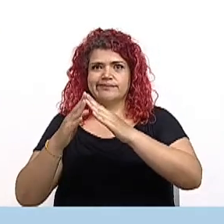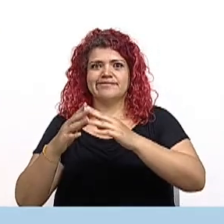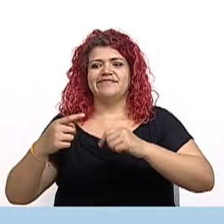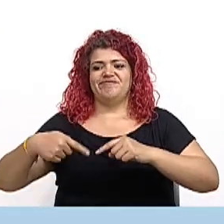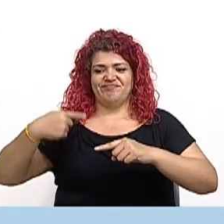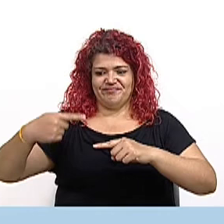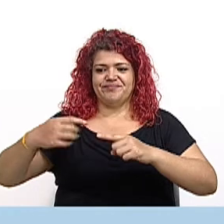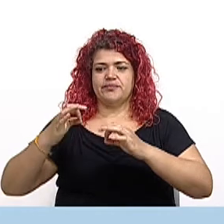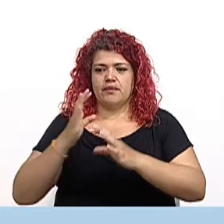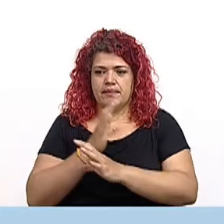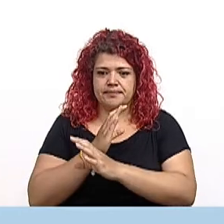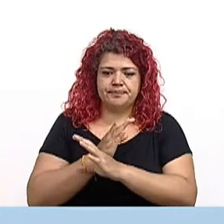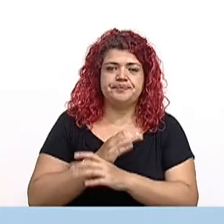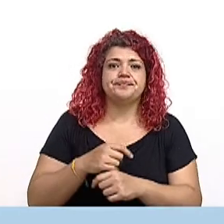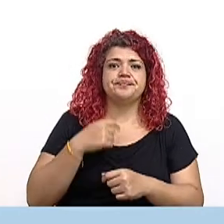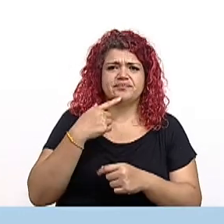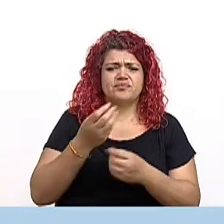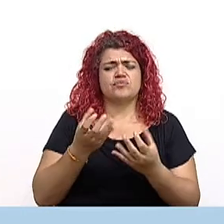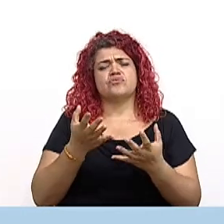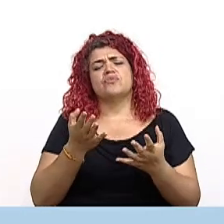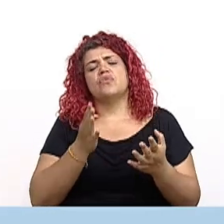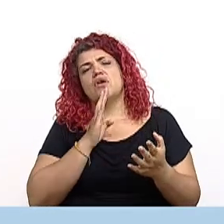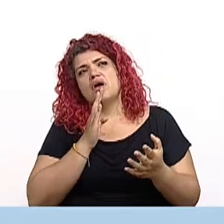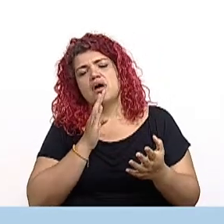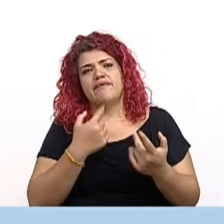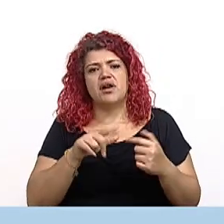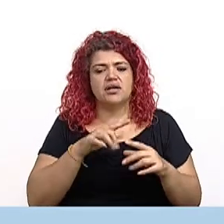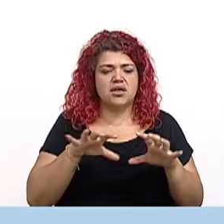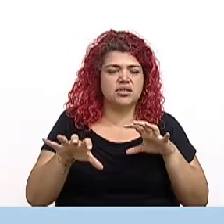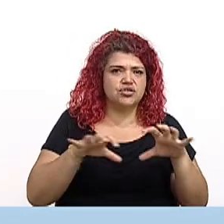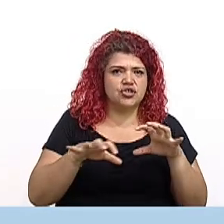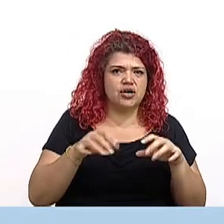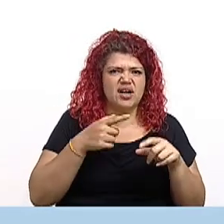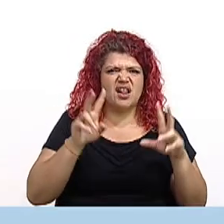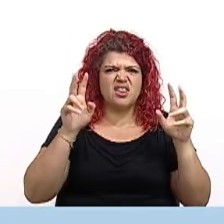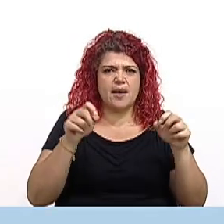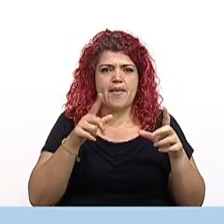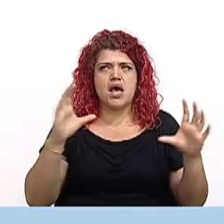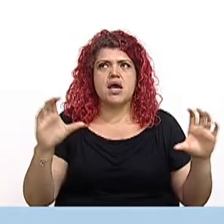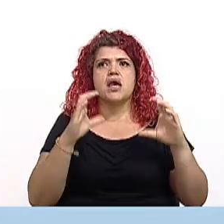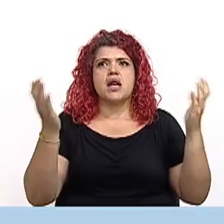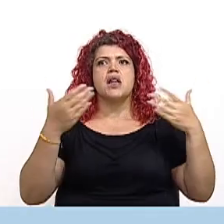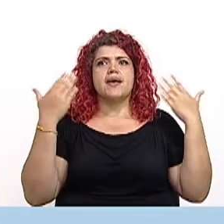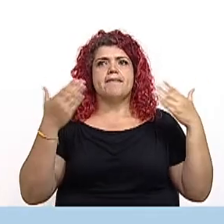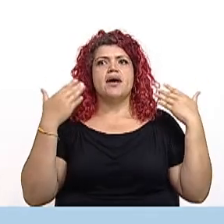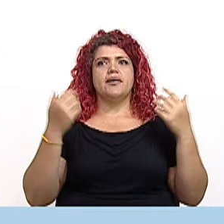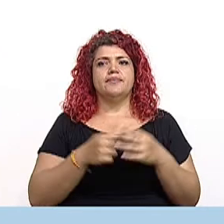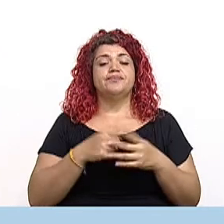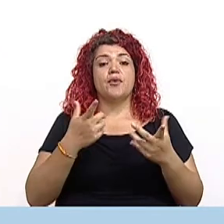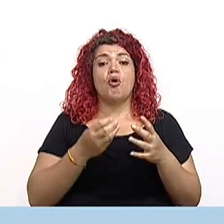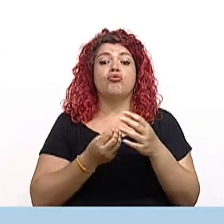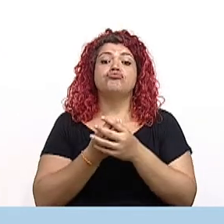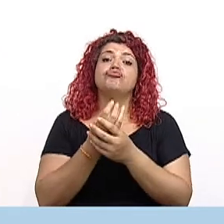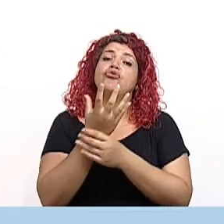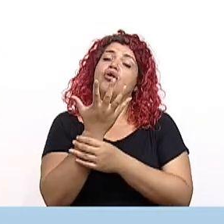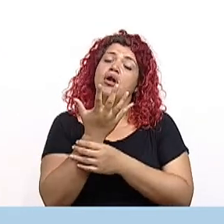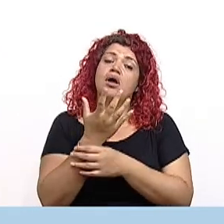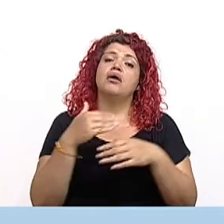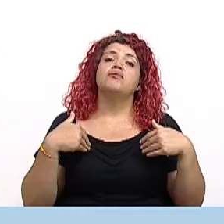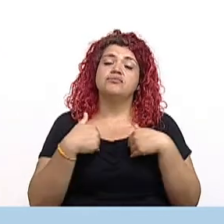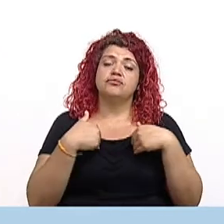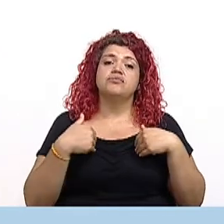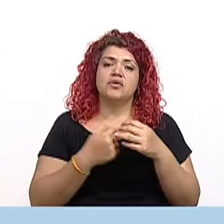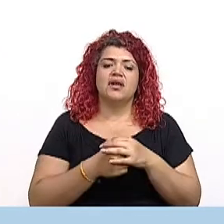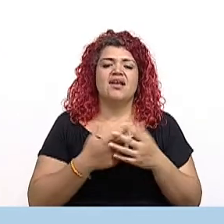dedica bastante espacio de conversación y de acción al tema del clima, al tema de la flora y fauna, al tema